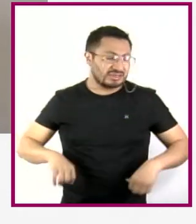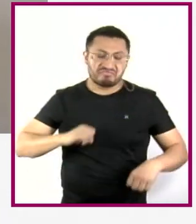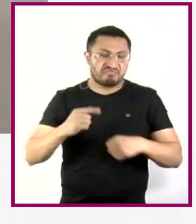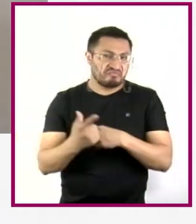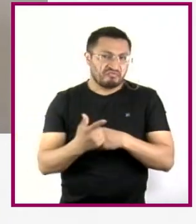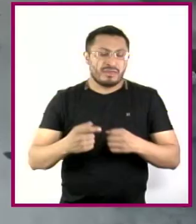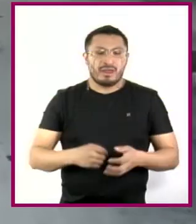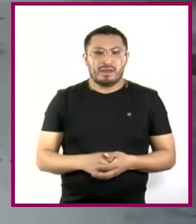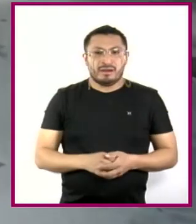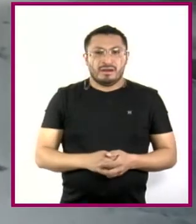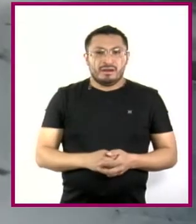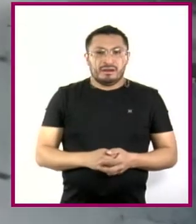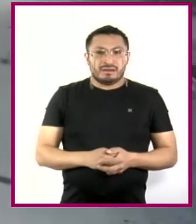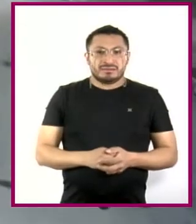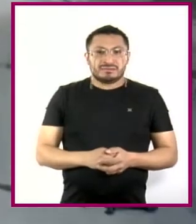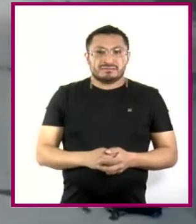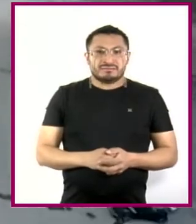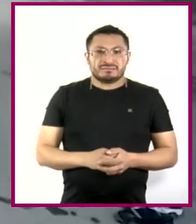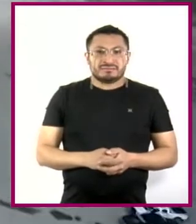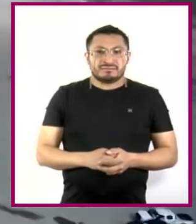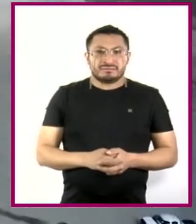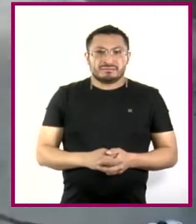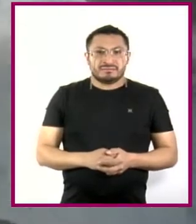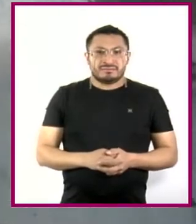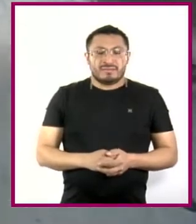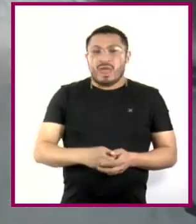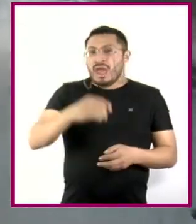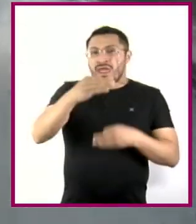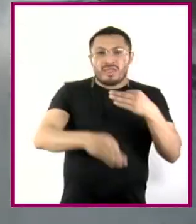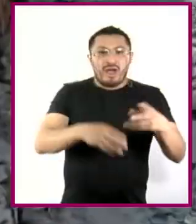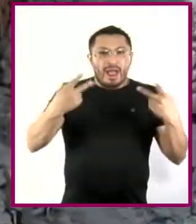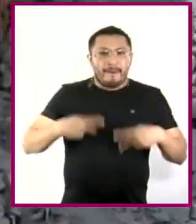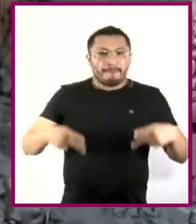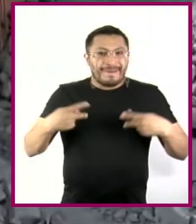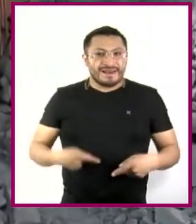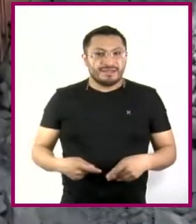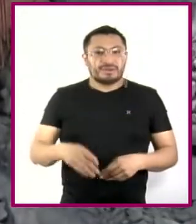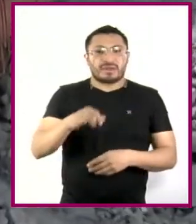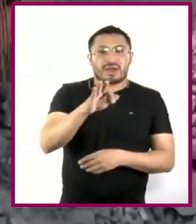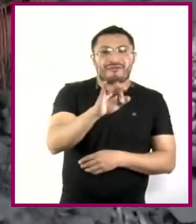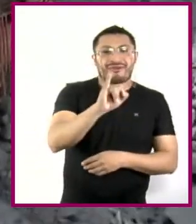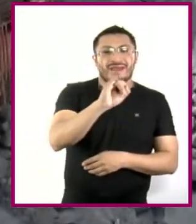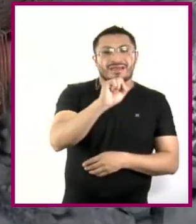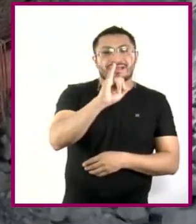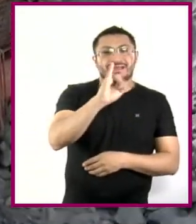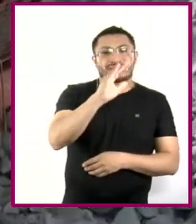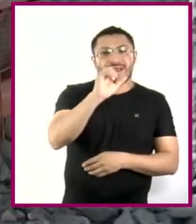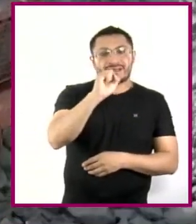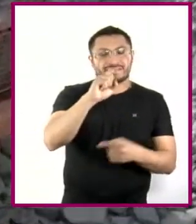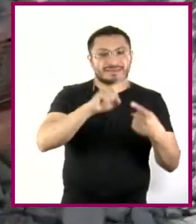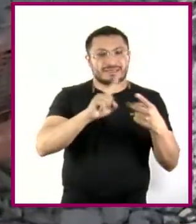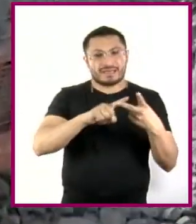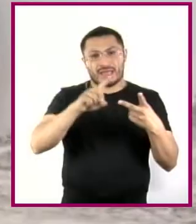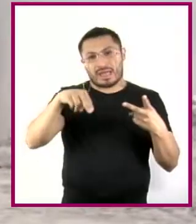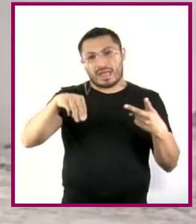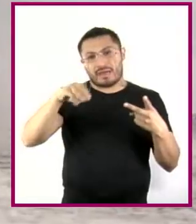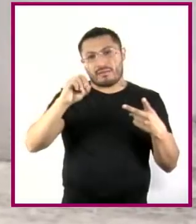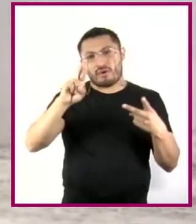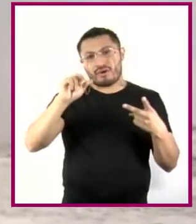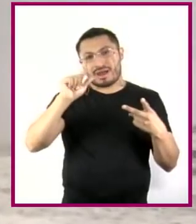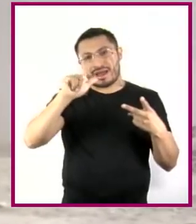con ese posible impacto. Se aplica a todas las personas físicas y morales, o sea, personas individuales, digamos,